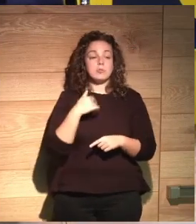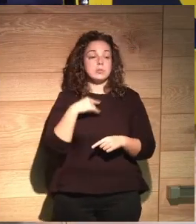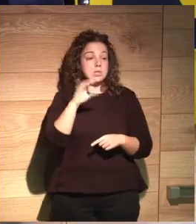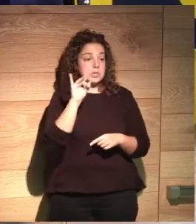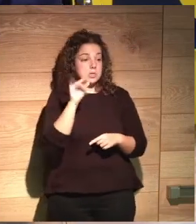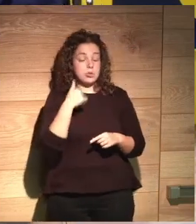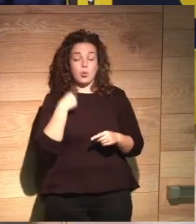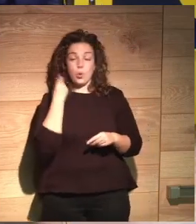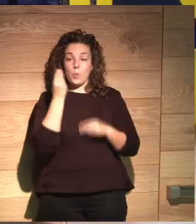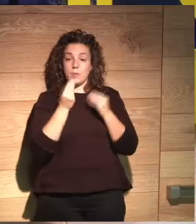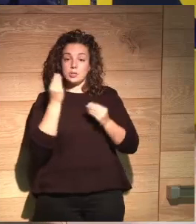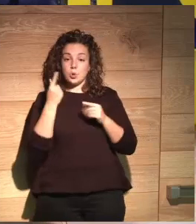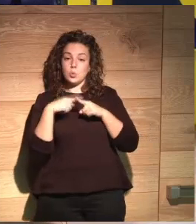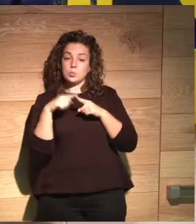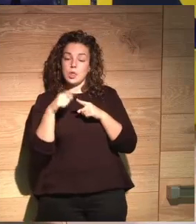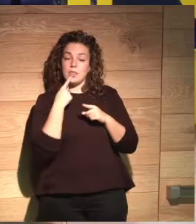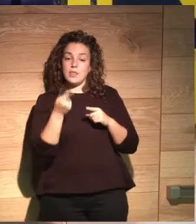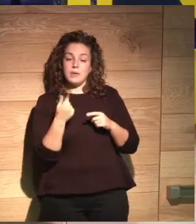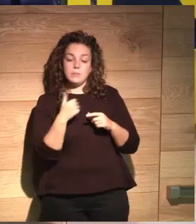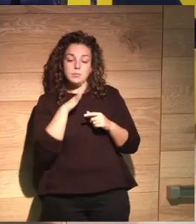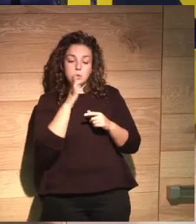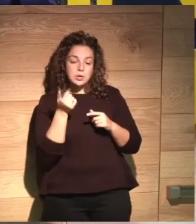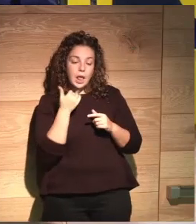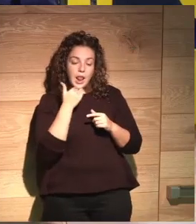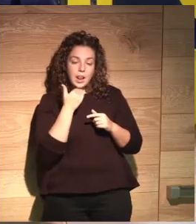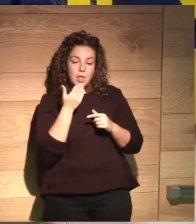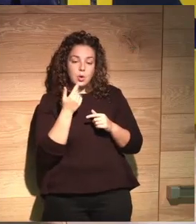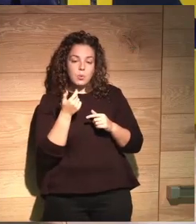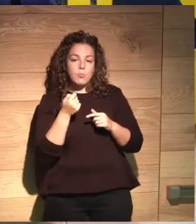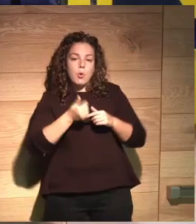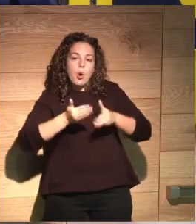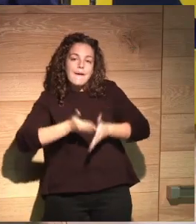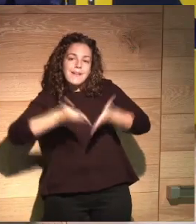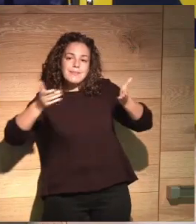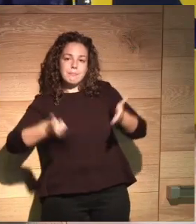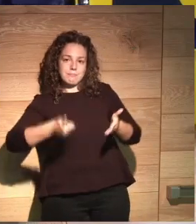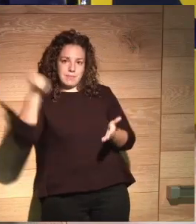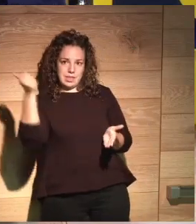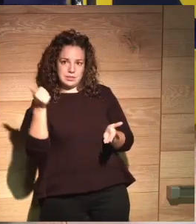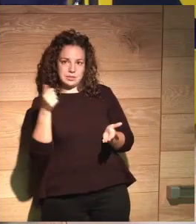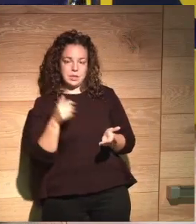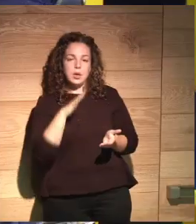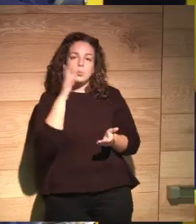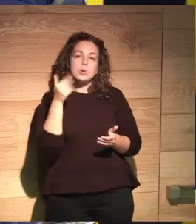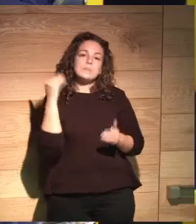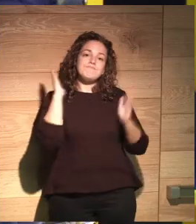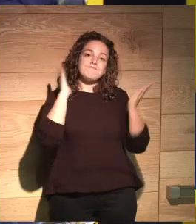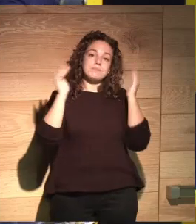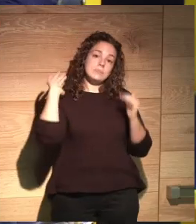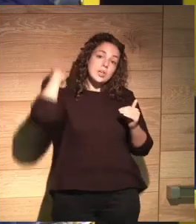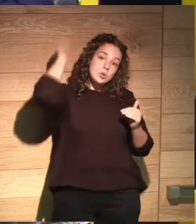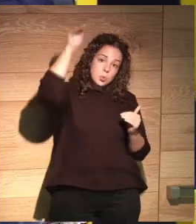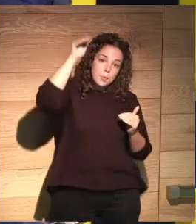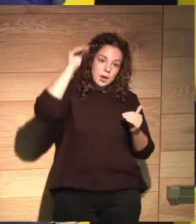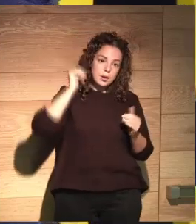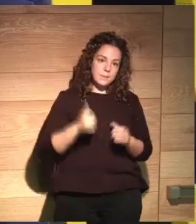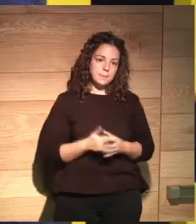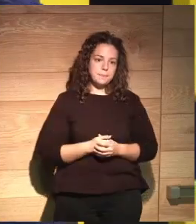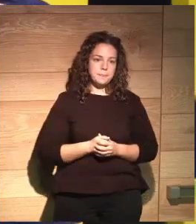yo creo que lo que esas que dice algo más grande más grande porque los romanos de